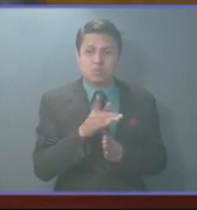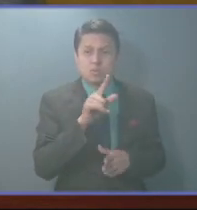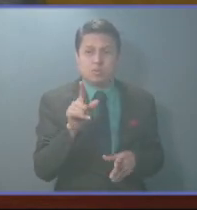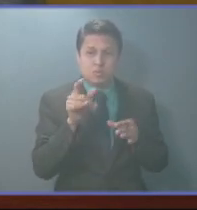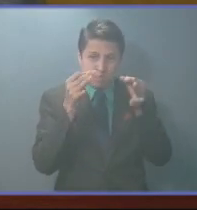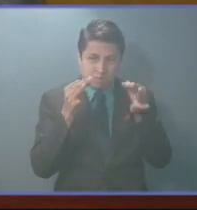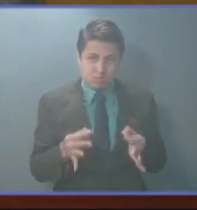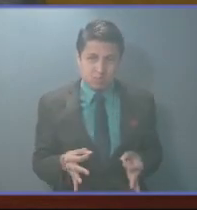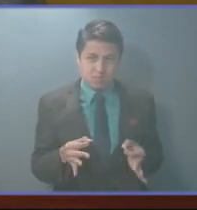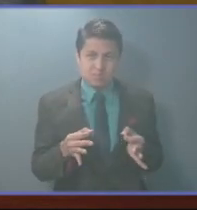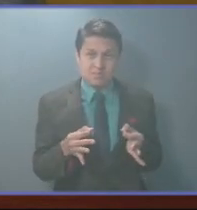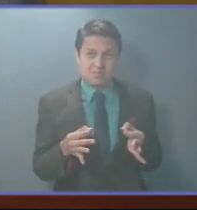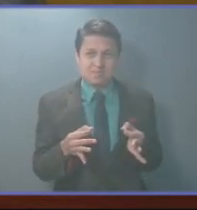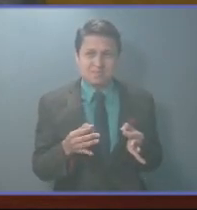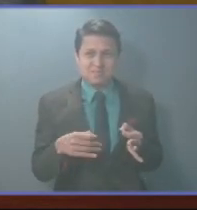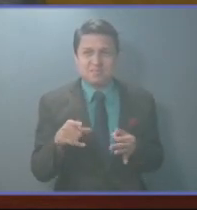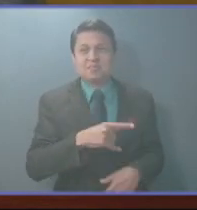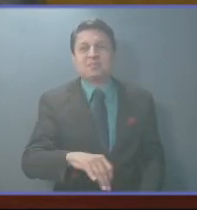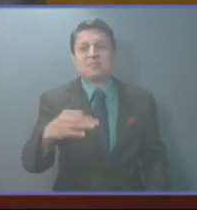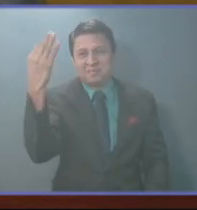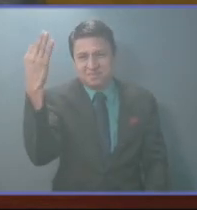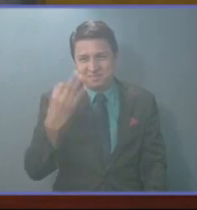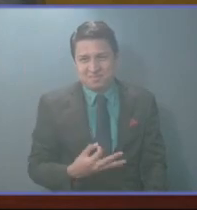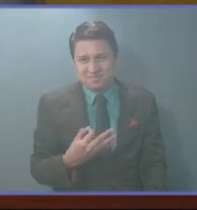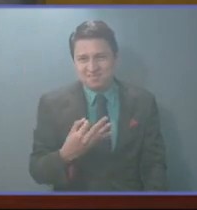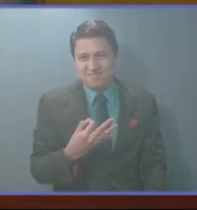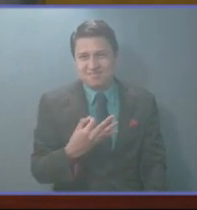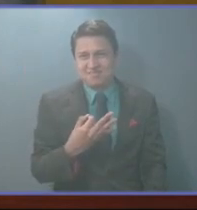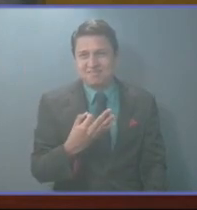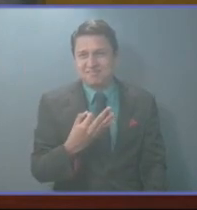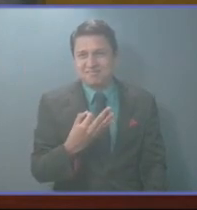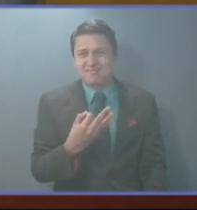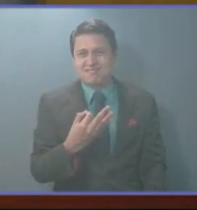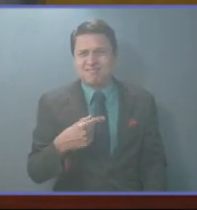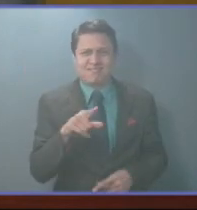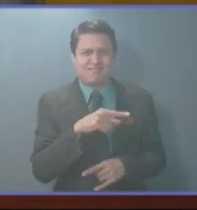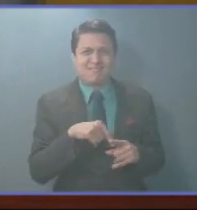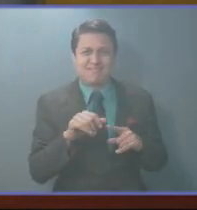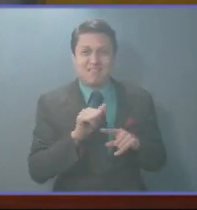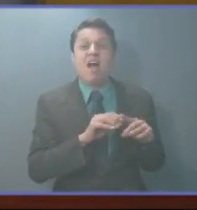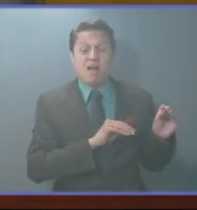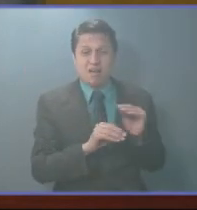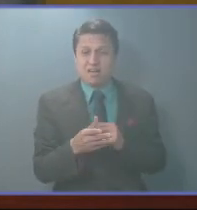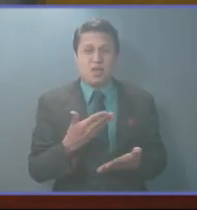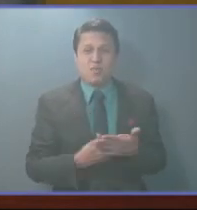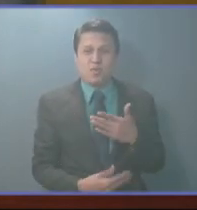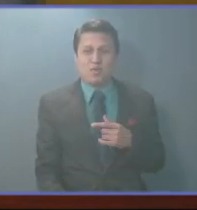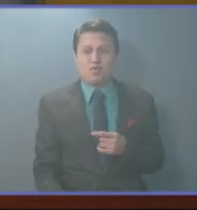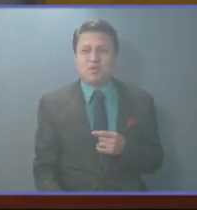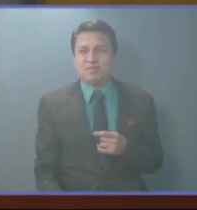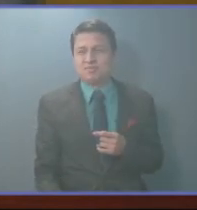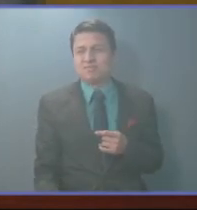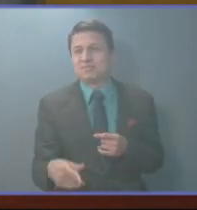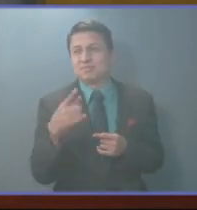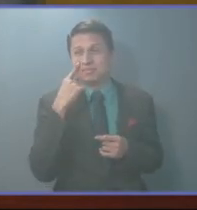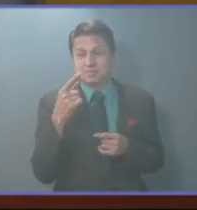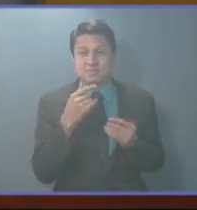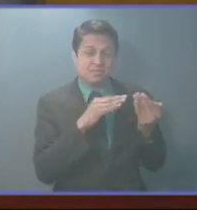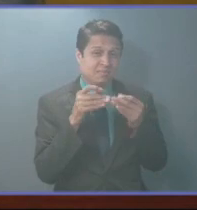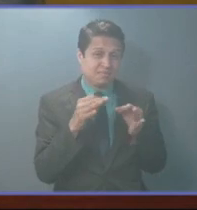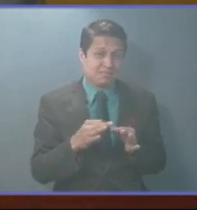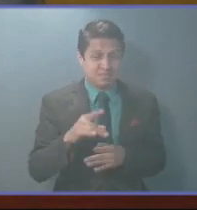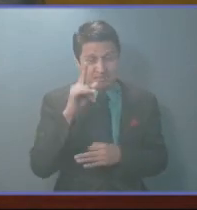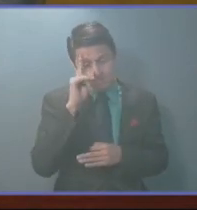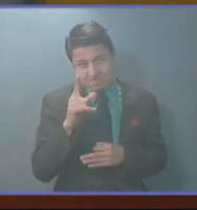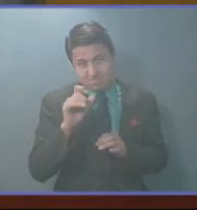oficiales autónomas deberán concurrir a la Asamblea Legislativa para contestar las interpelaciones